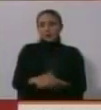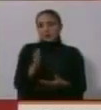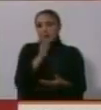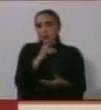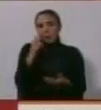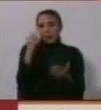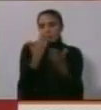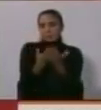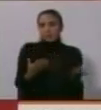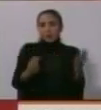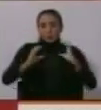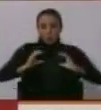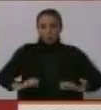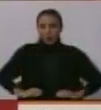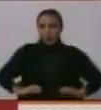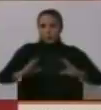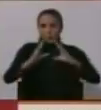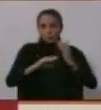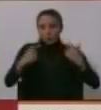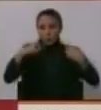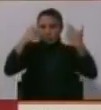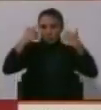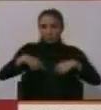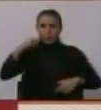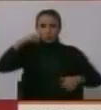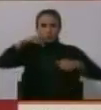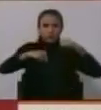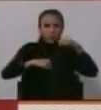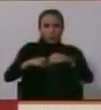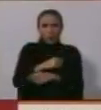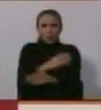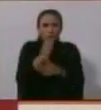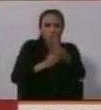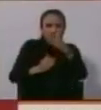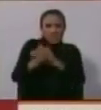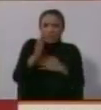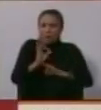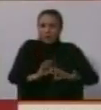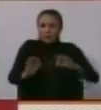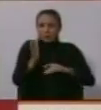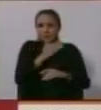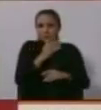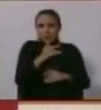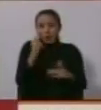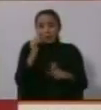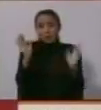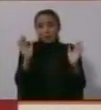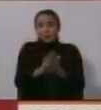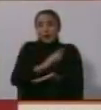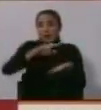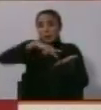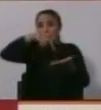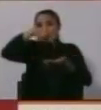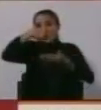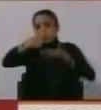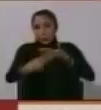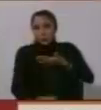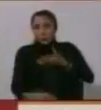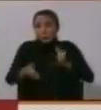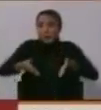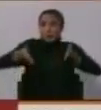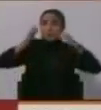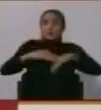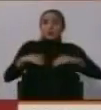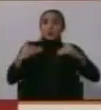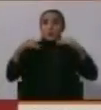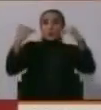muestras médicas, forenses, señales de golpes, de lesiones distintas a las que una persona sufre de haber caído de una altura de 10